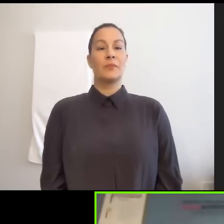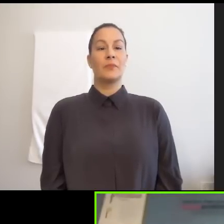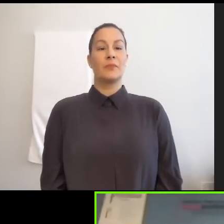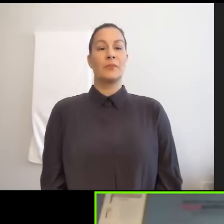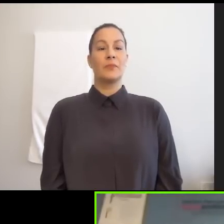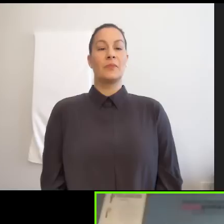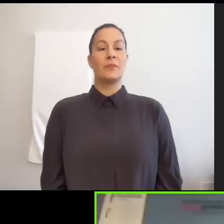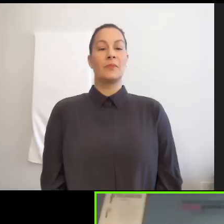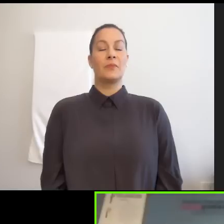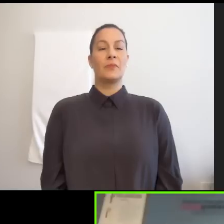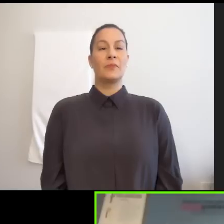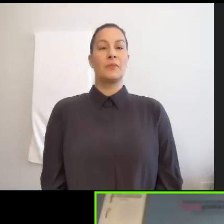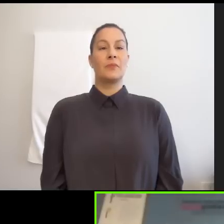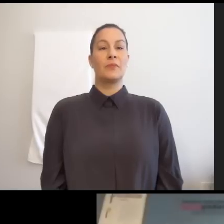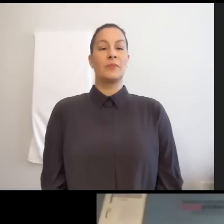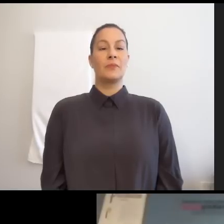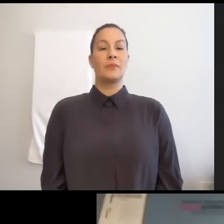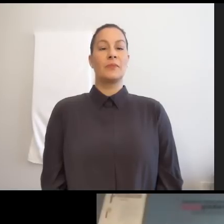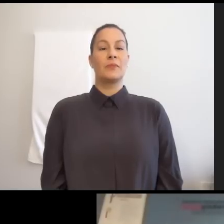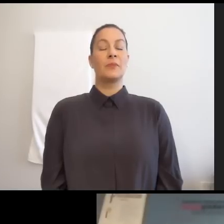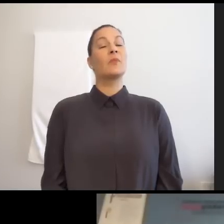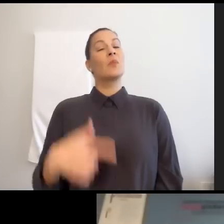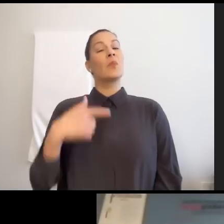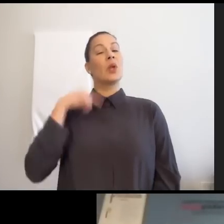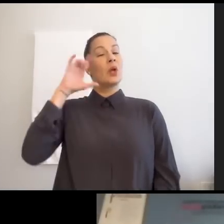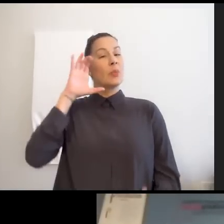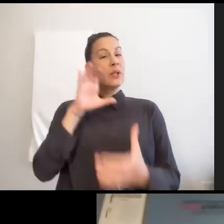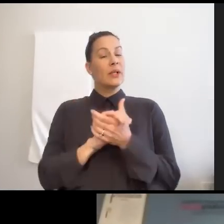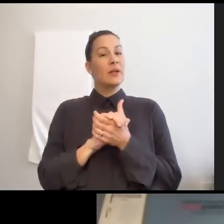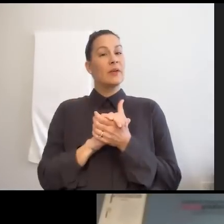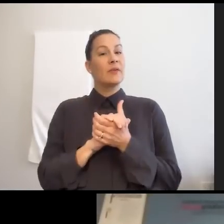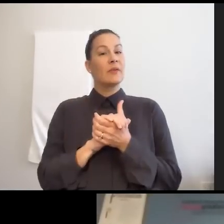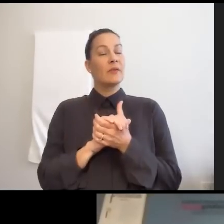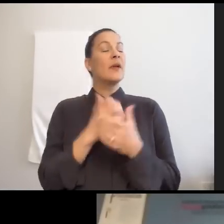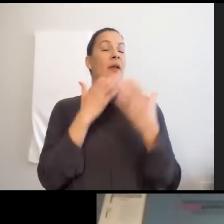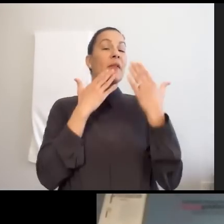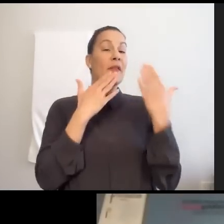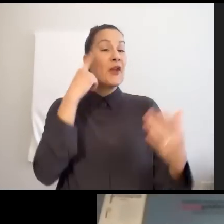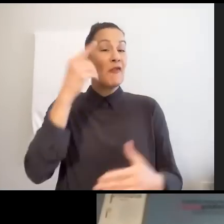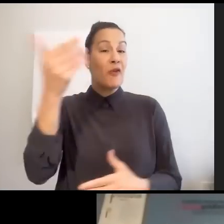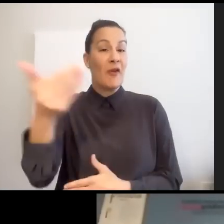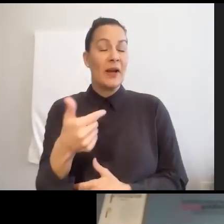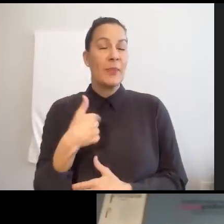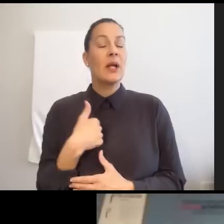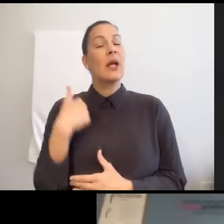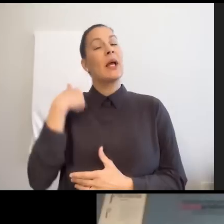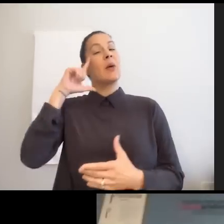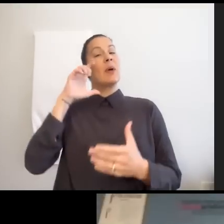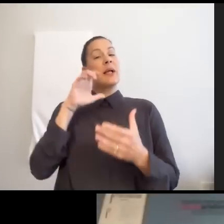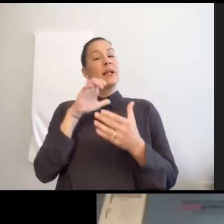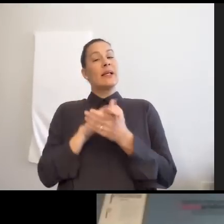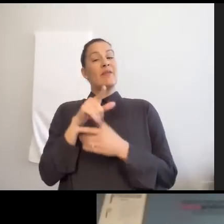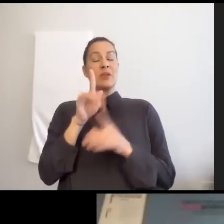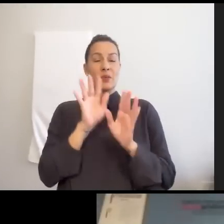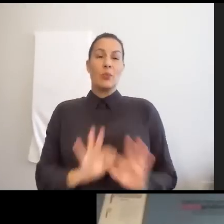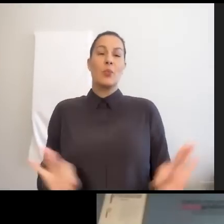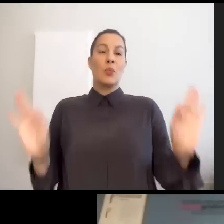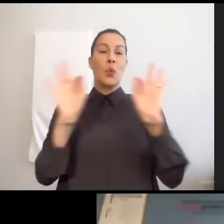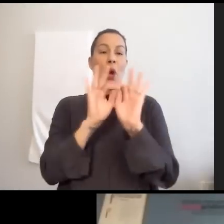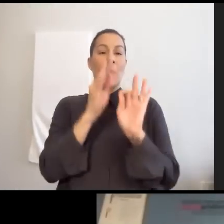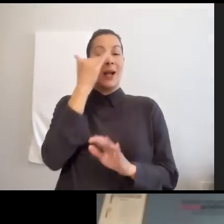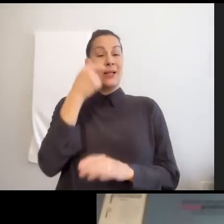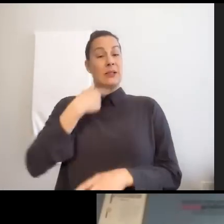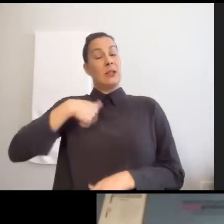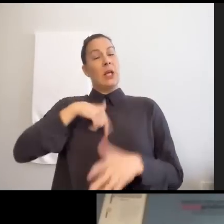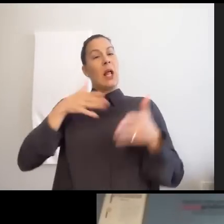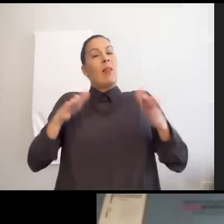estos momentos. I believe that, and I thank you so much for inviting me today, but I believe that these spaces are so important because they allow us to reach